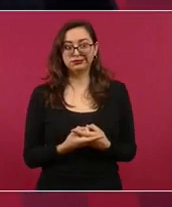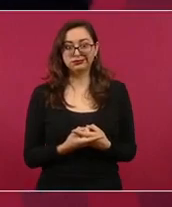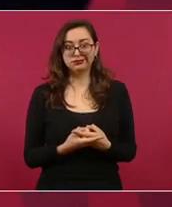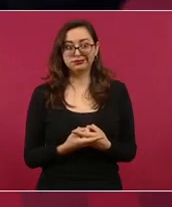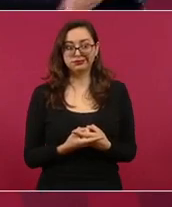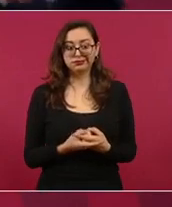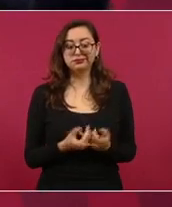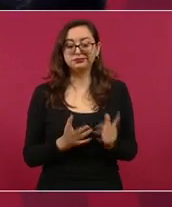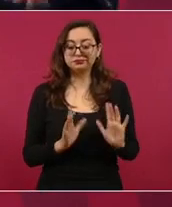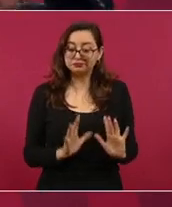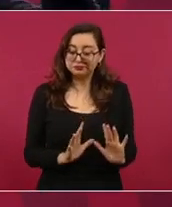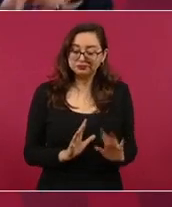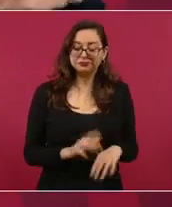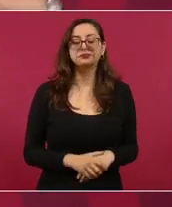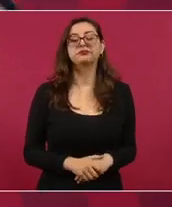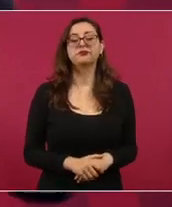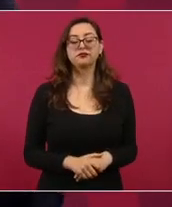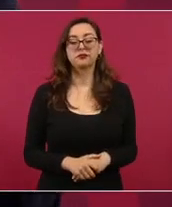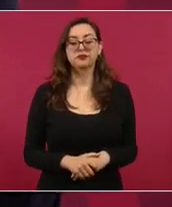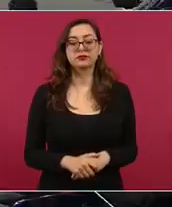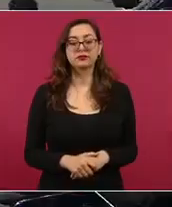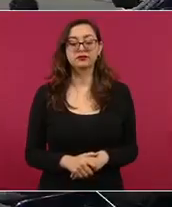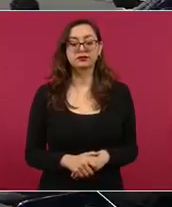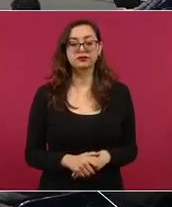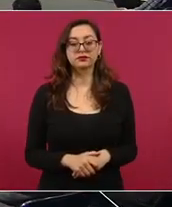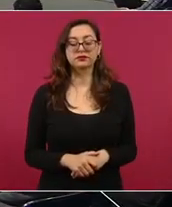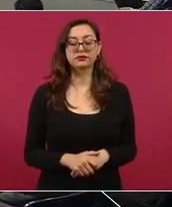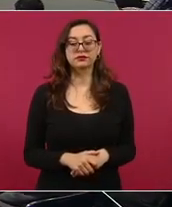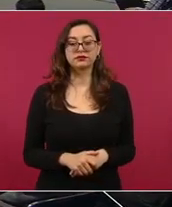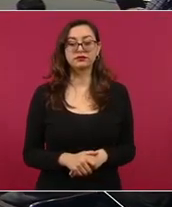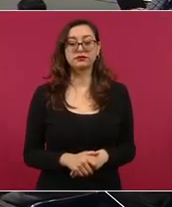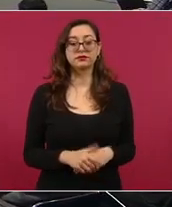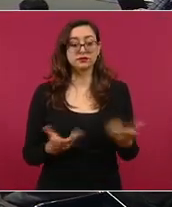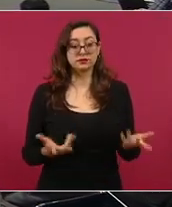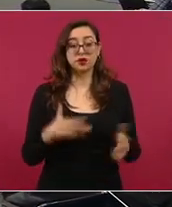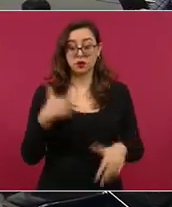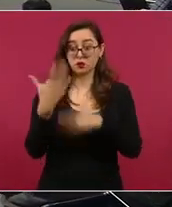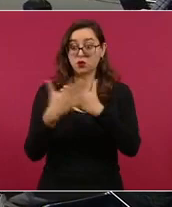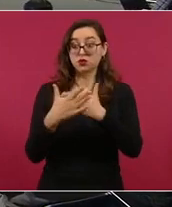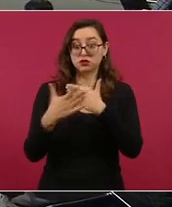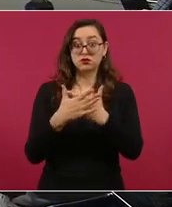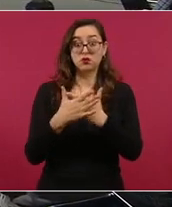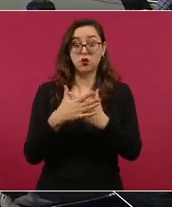Viene ahora otra oportunidad,